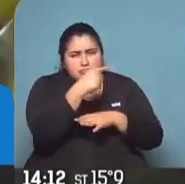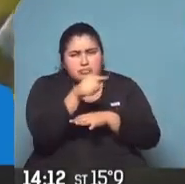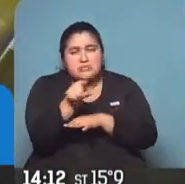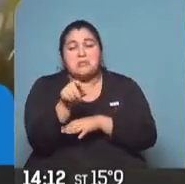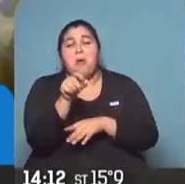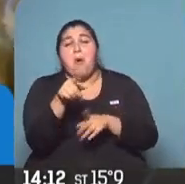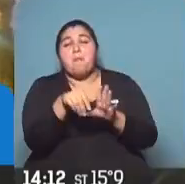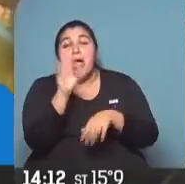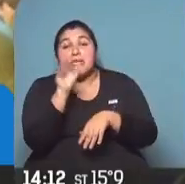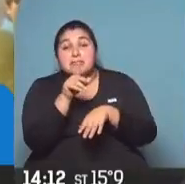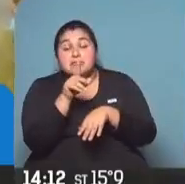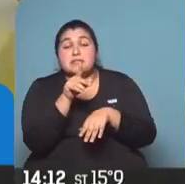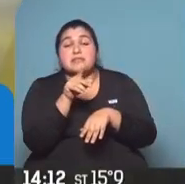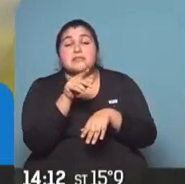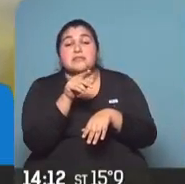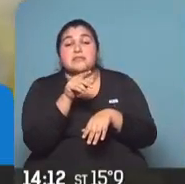supieron adecuarse